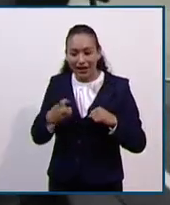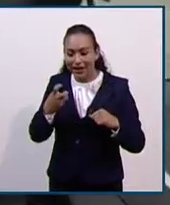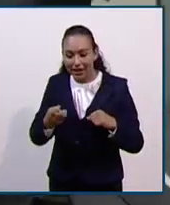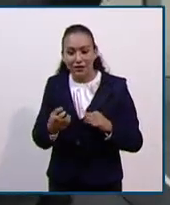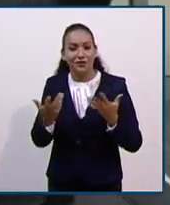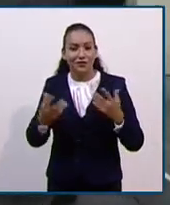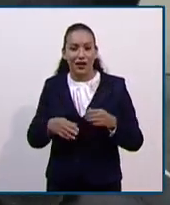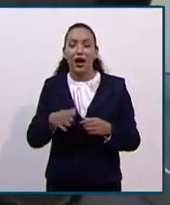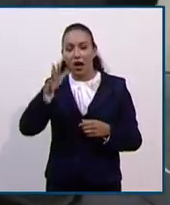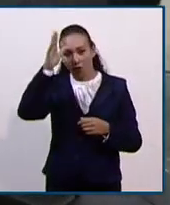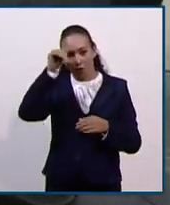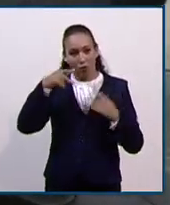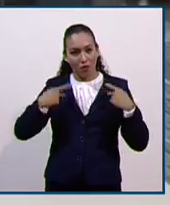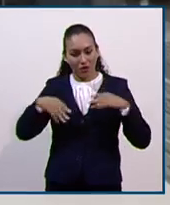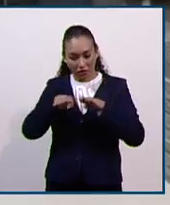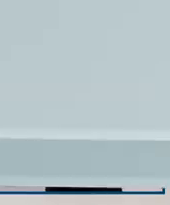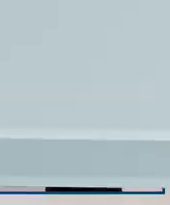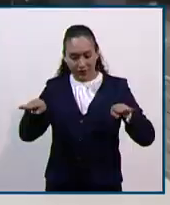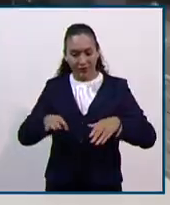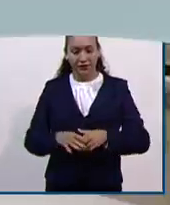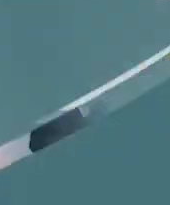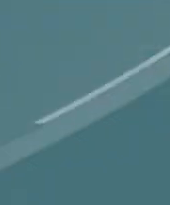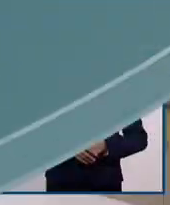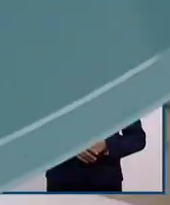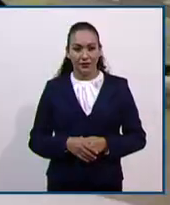sean democráticos.